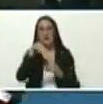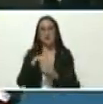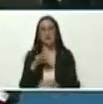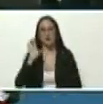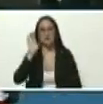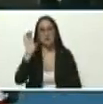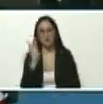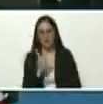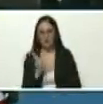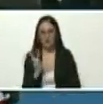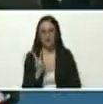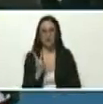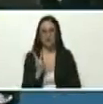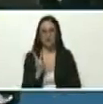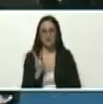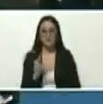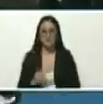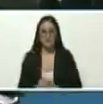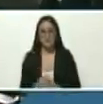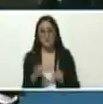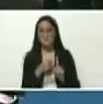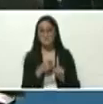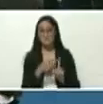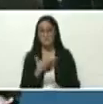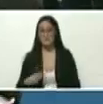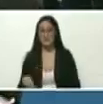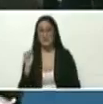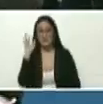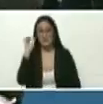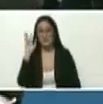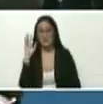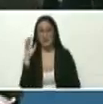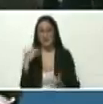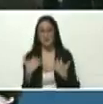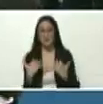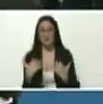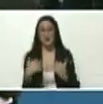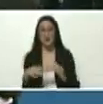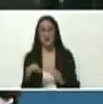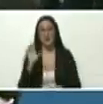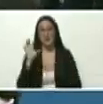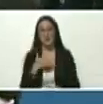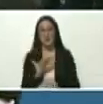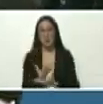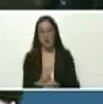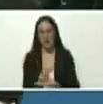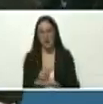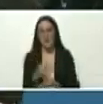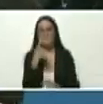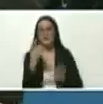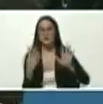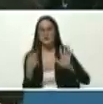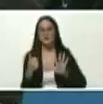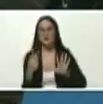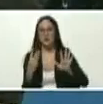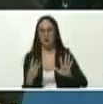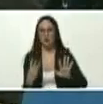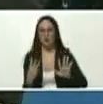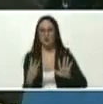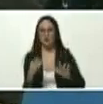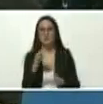Estado venezolano. Primero, como presidente de la Asamblea Legislativa del Estado Monagas, en 1968